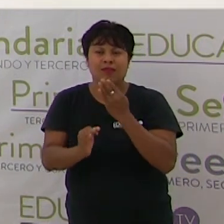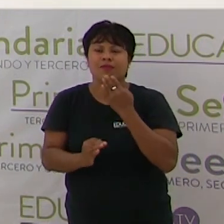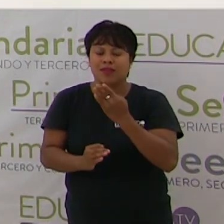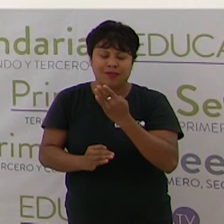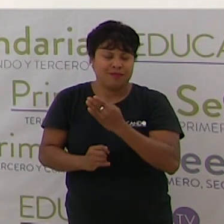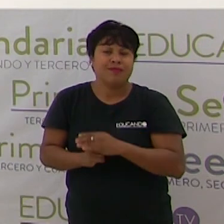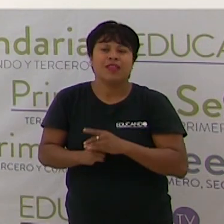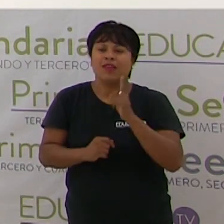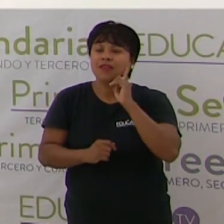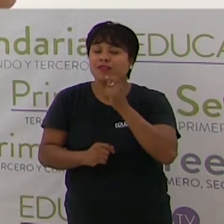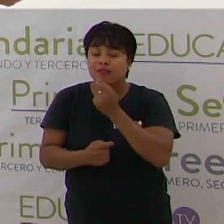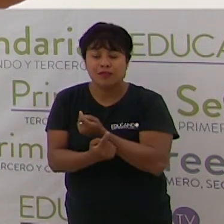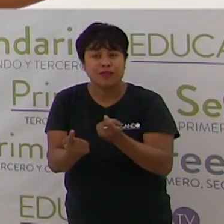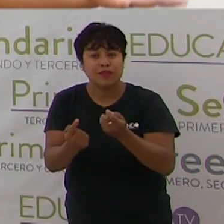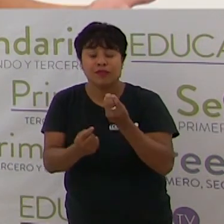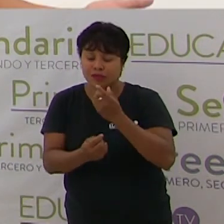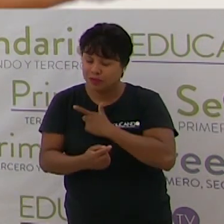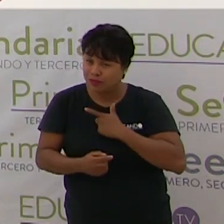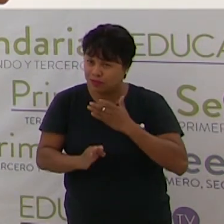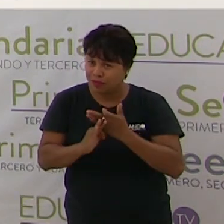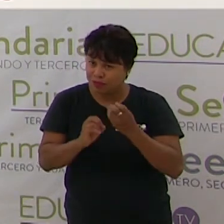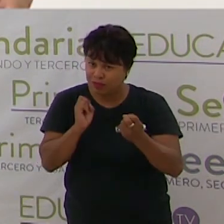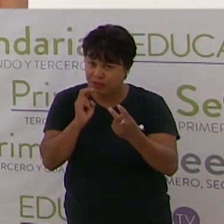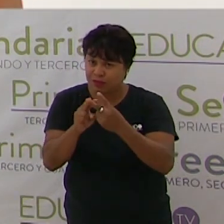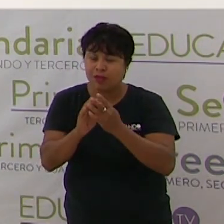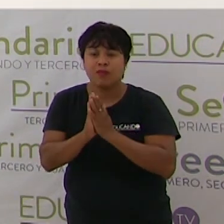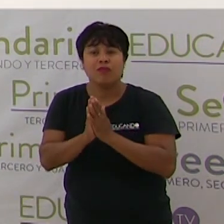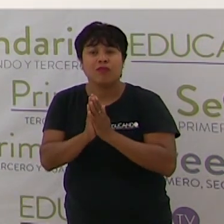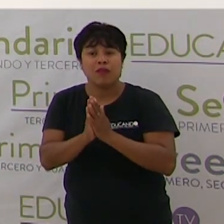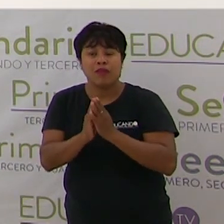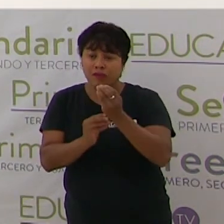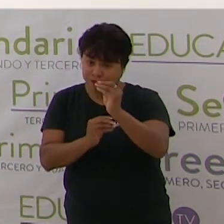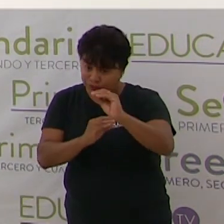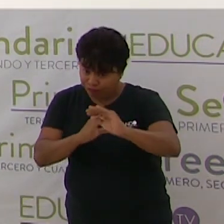me estoy despidiendo de ustedes. Me dio mucho gusto saludarlos. Por favor, envíenos sus